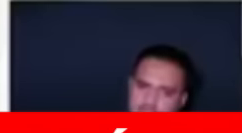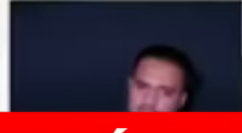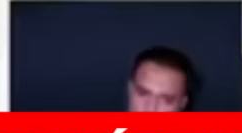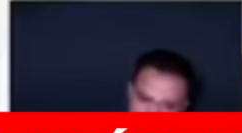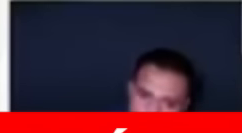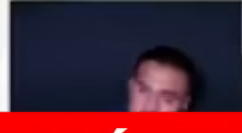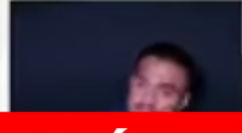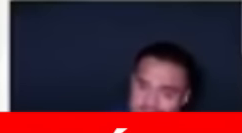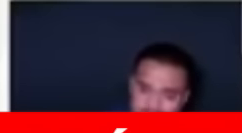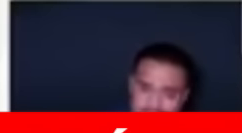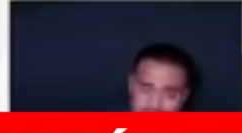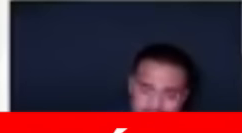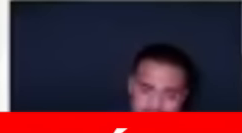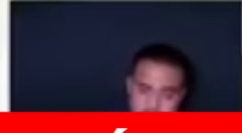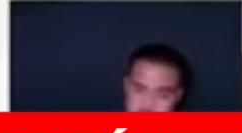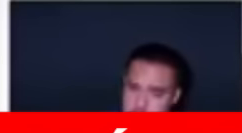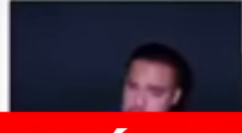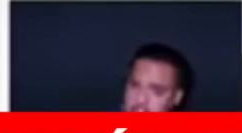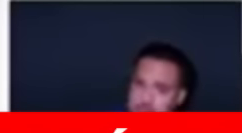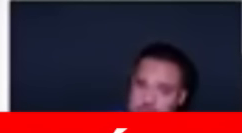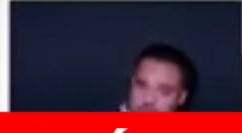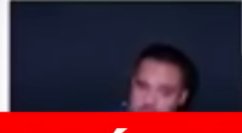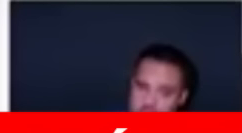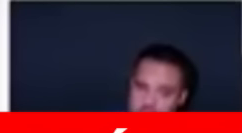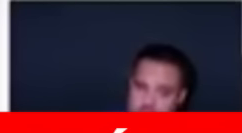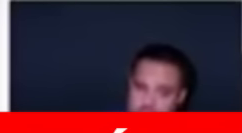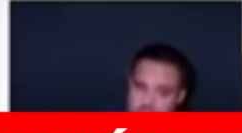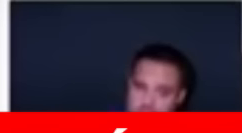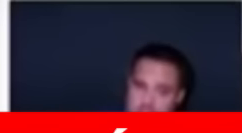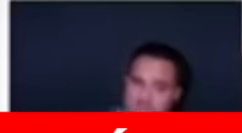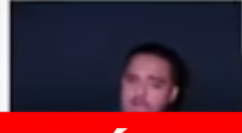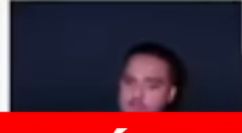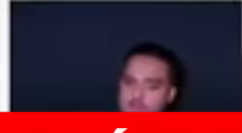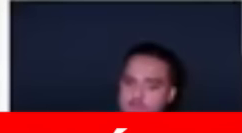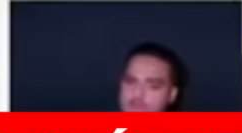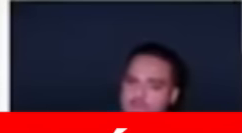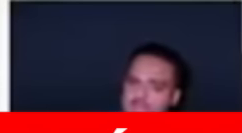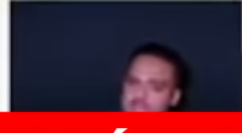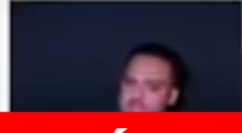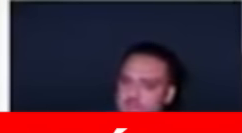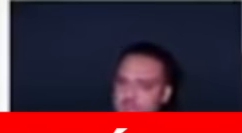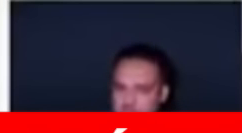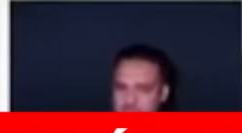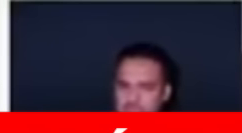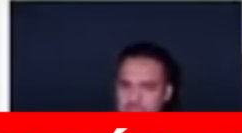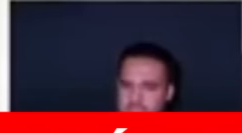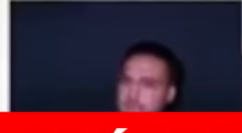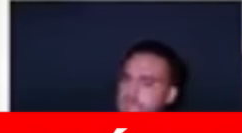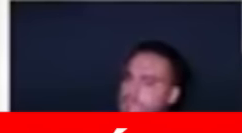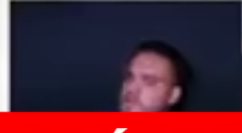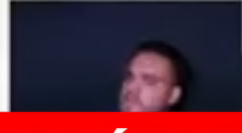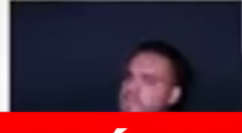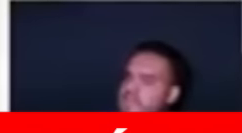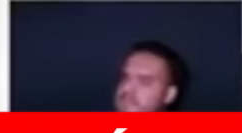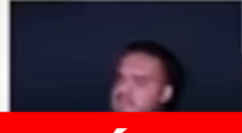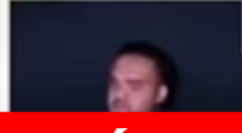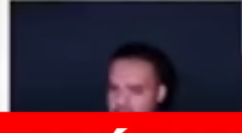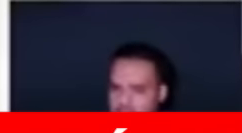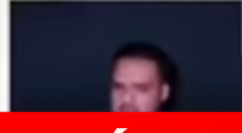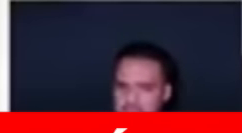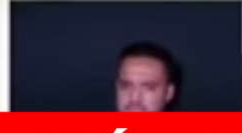lo dije a nuestros soldados, a nuestros marinos, a nuestros fiscales y a los policías